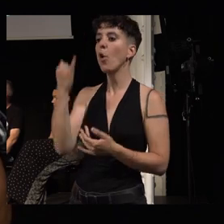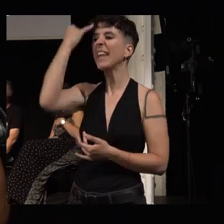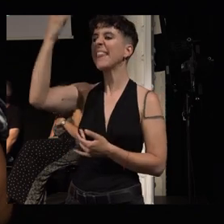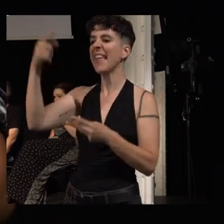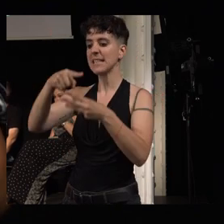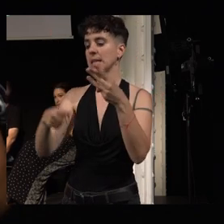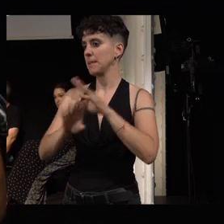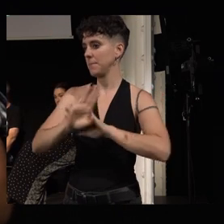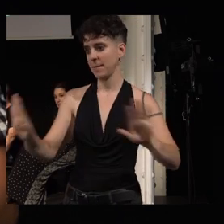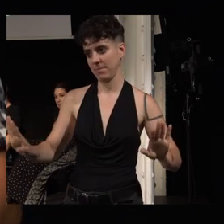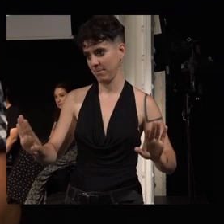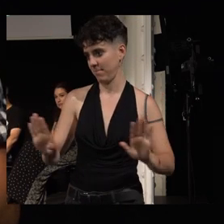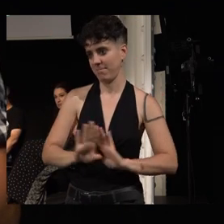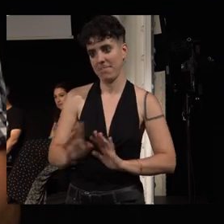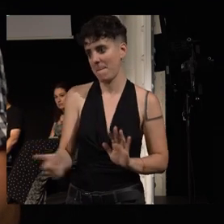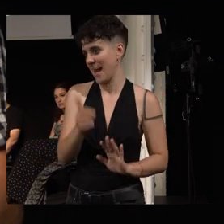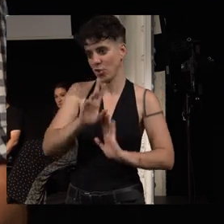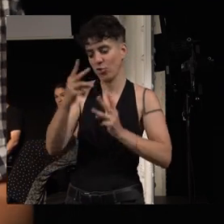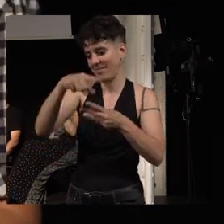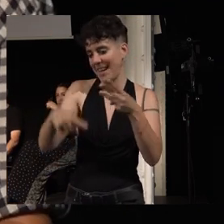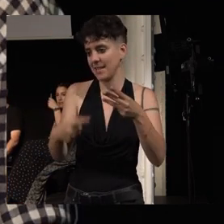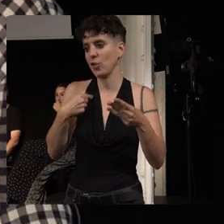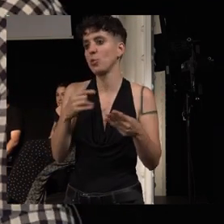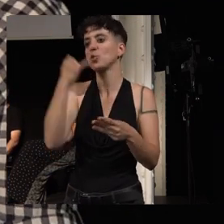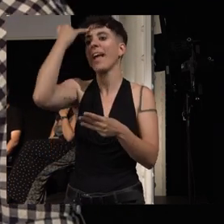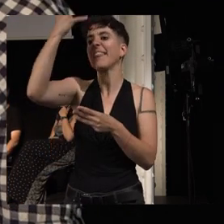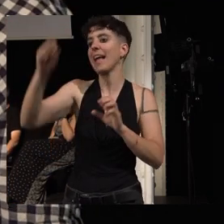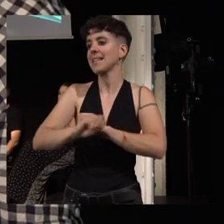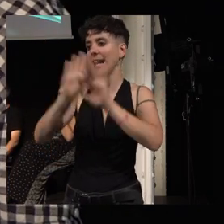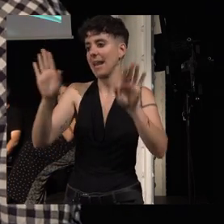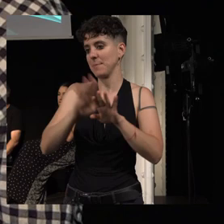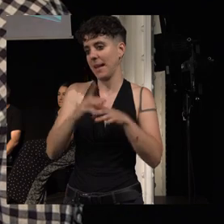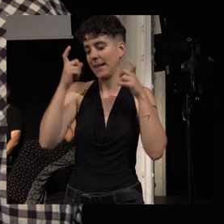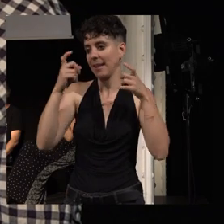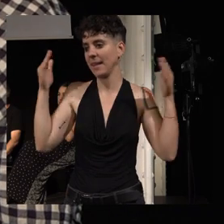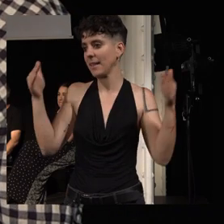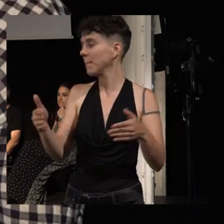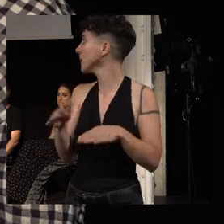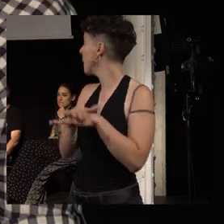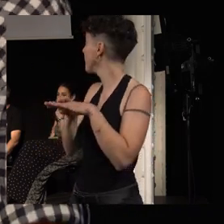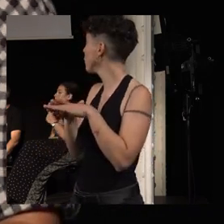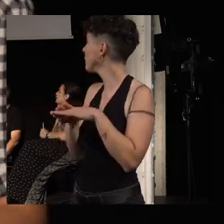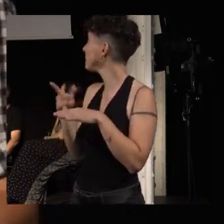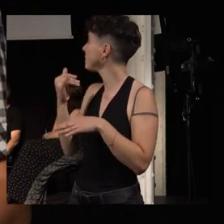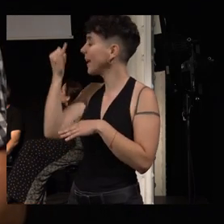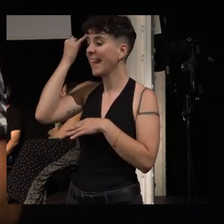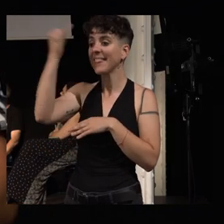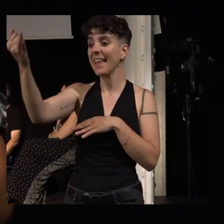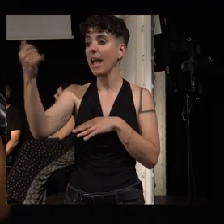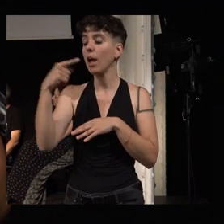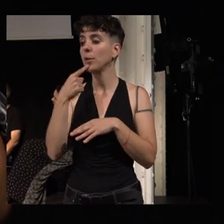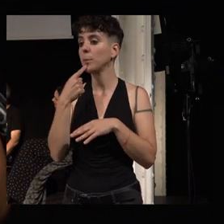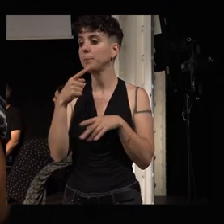ideas claras para ver si puedo centrarme, ¿eh? ¿No? La primera idea es, al revés, es la de no